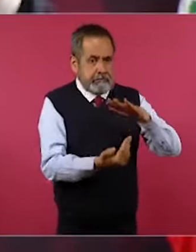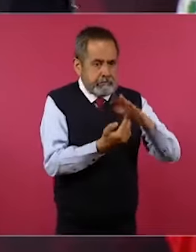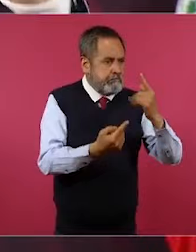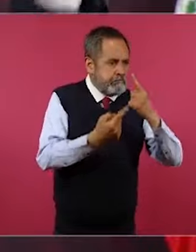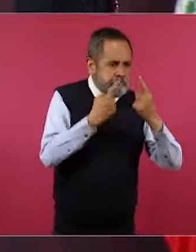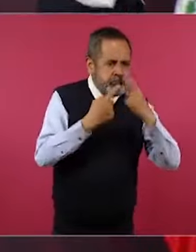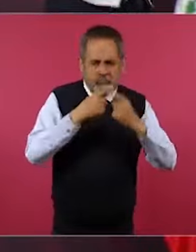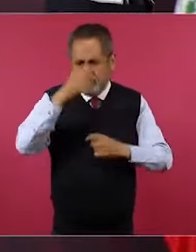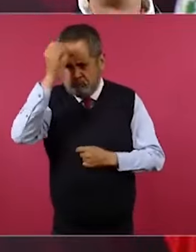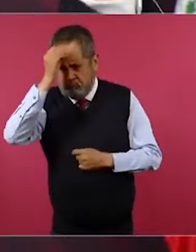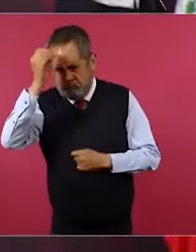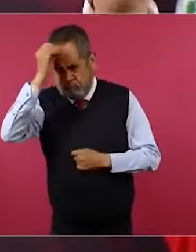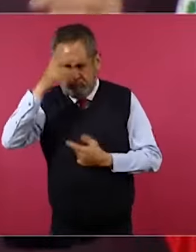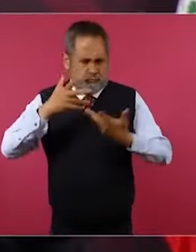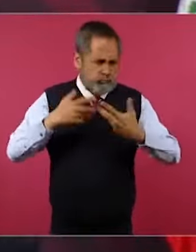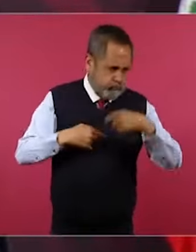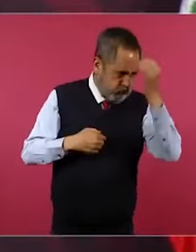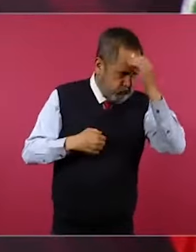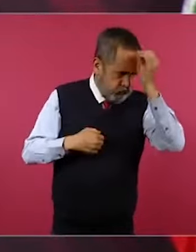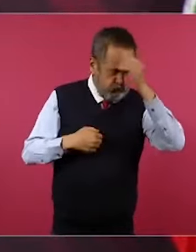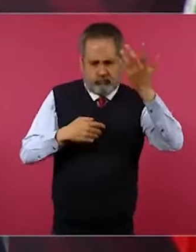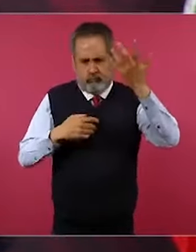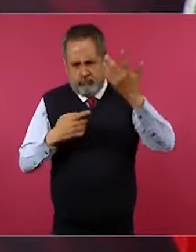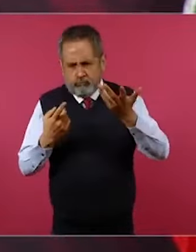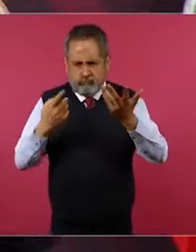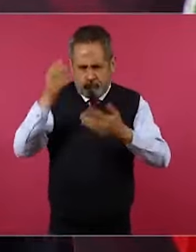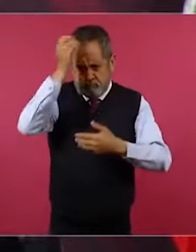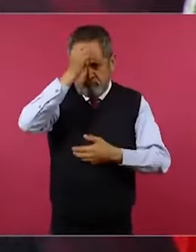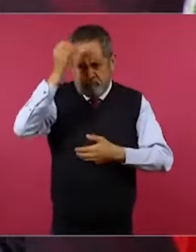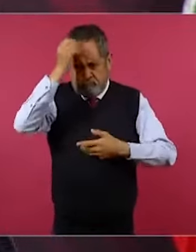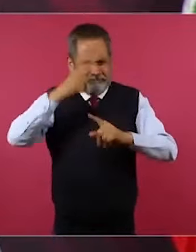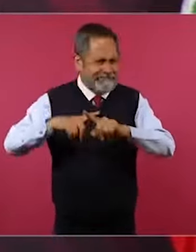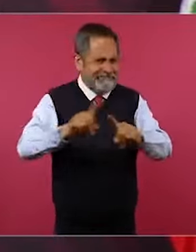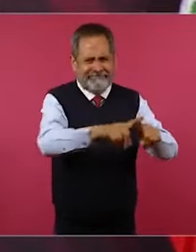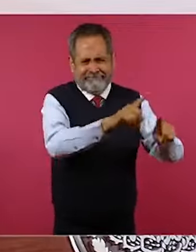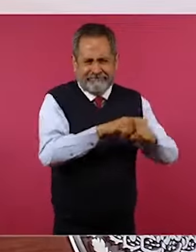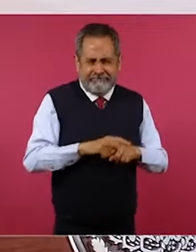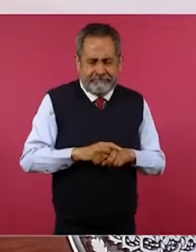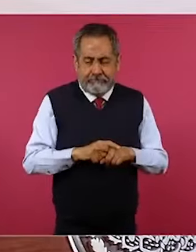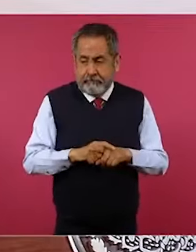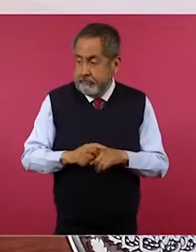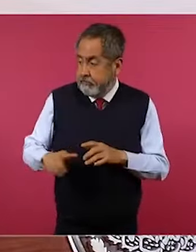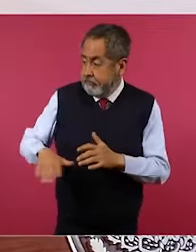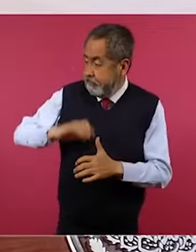Todo el mundo opinaba, ¿no? ¿Ya pasó la elección?